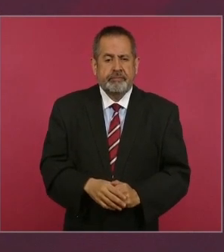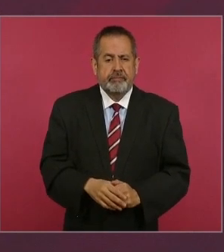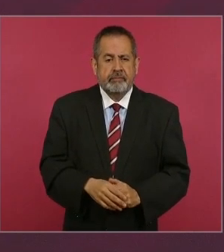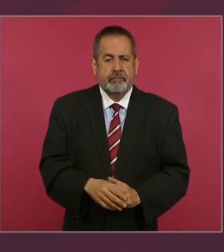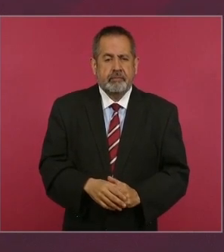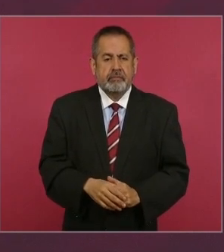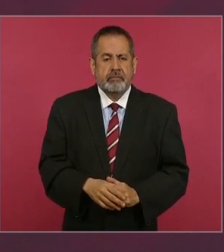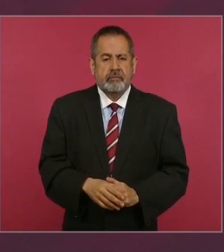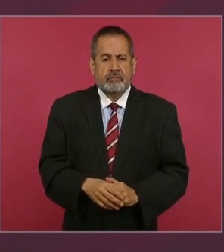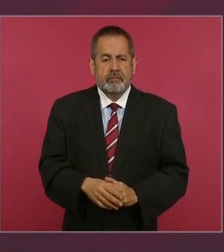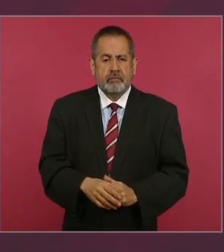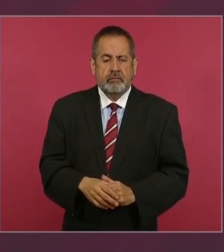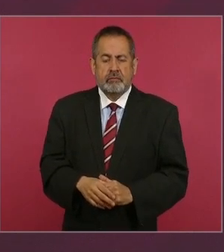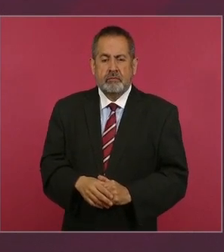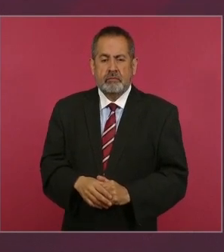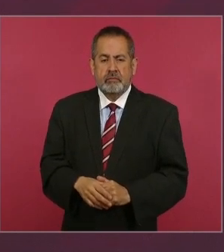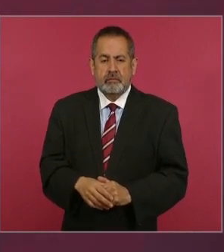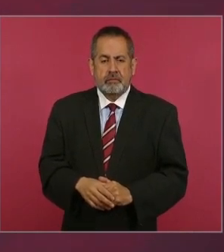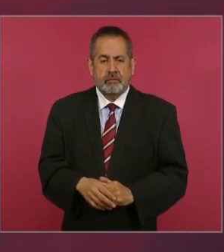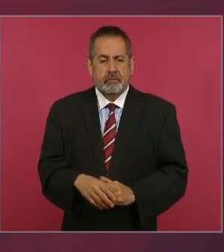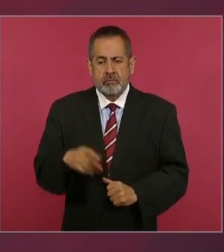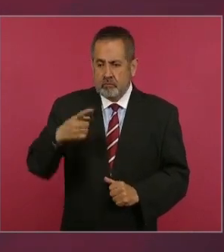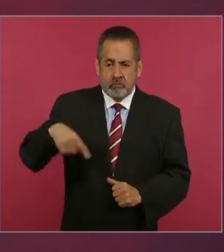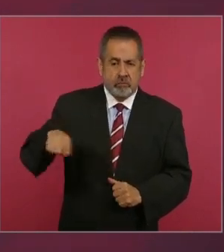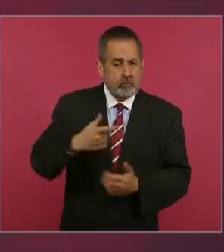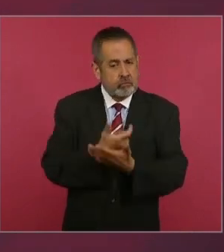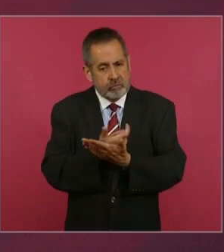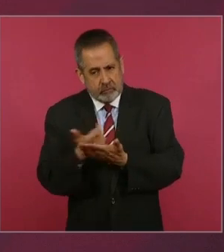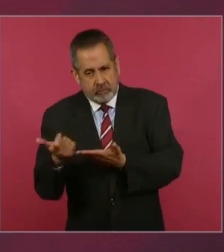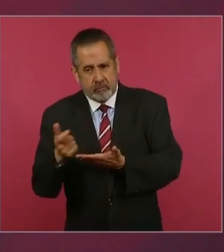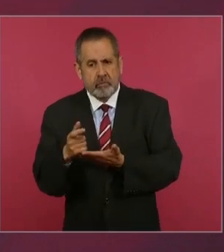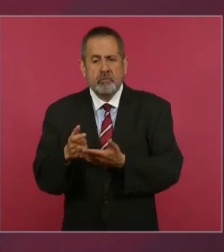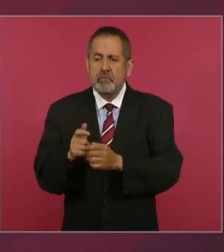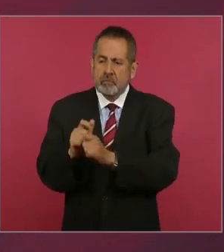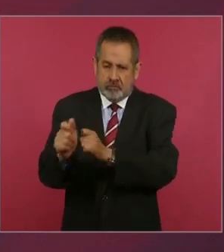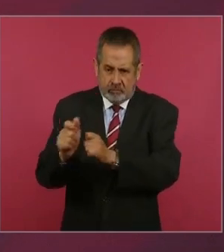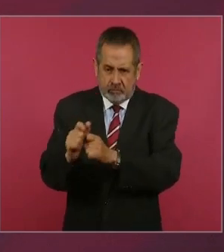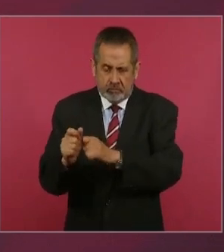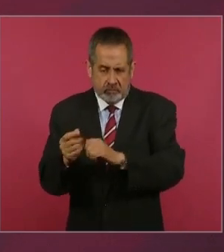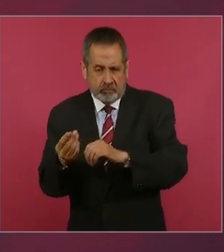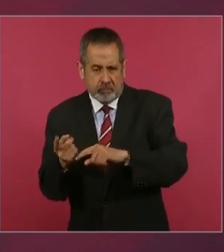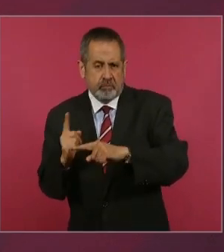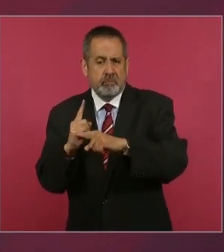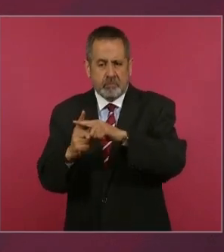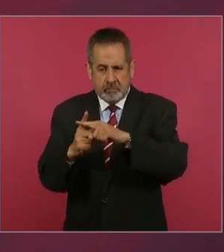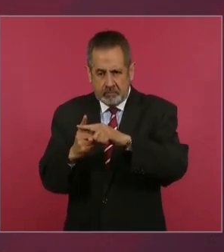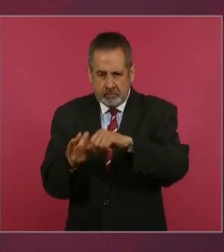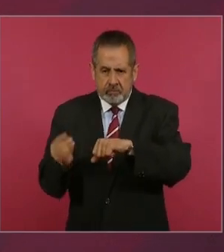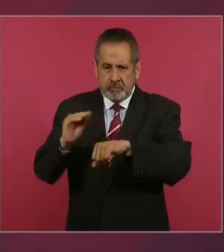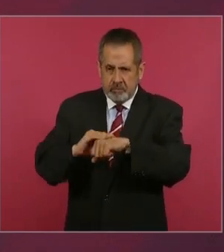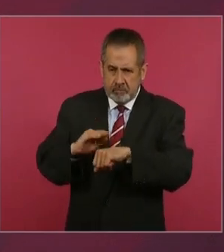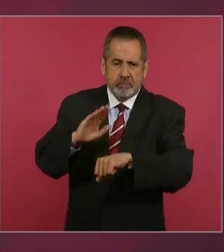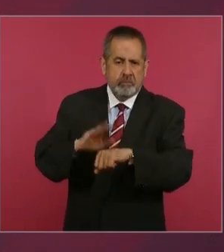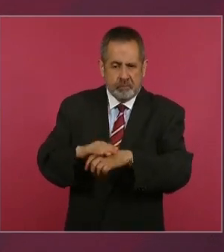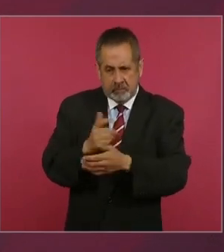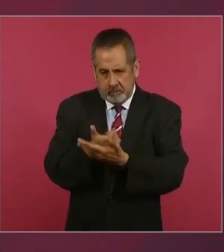eh van a tener ingresos adicionales